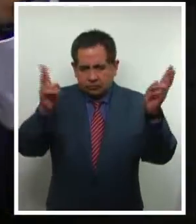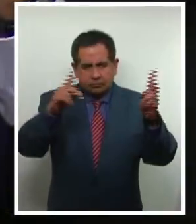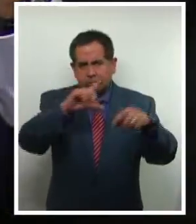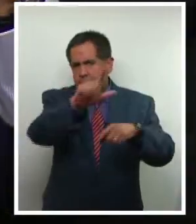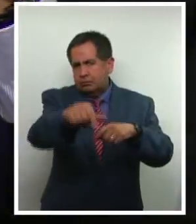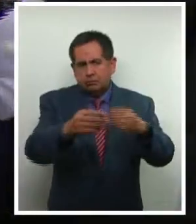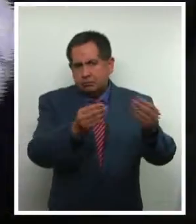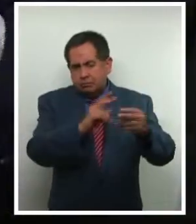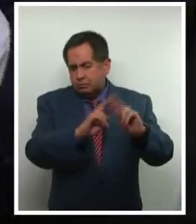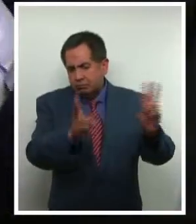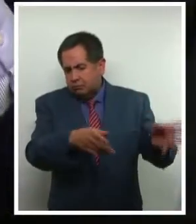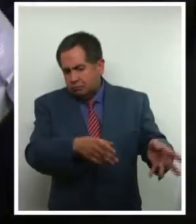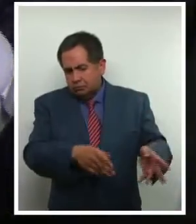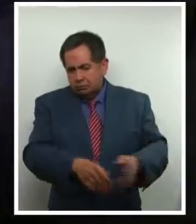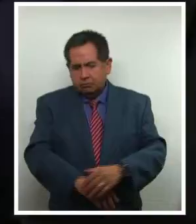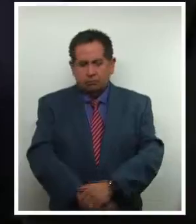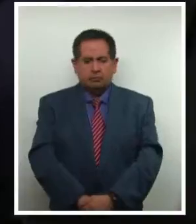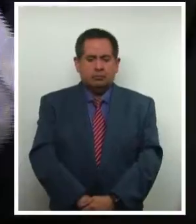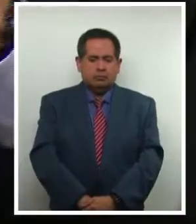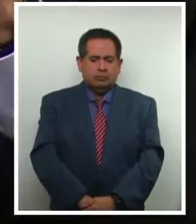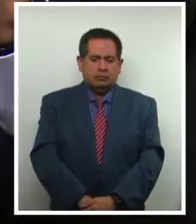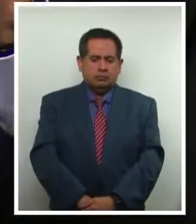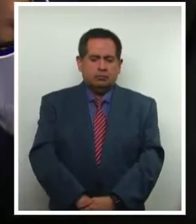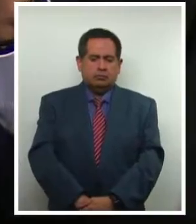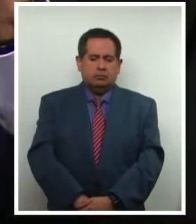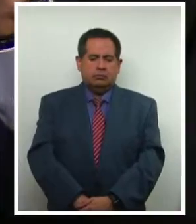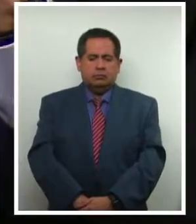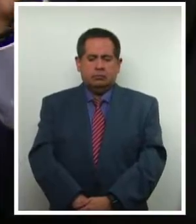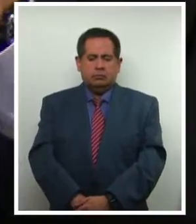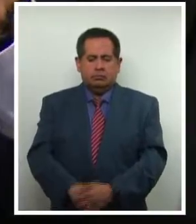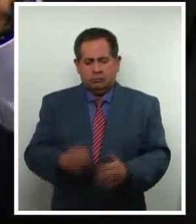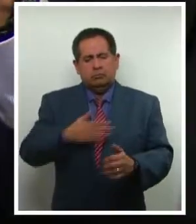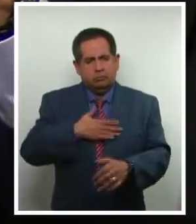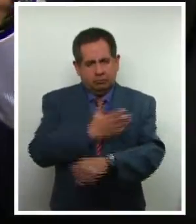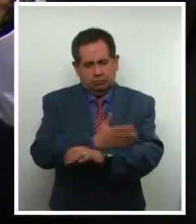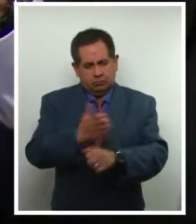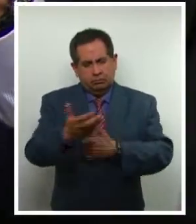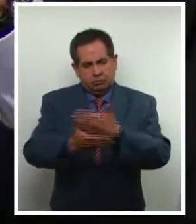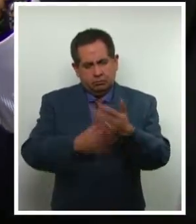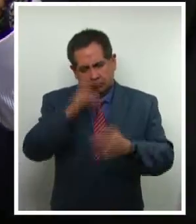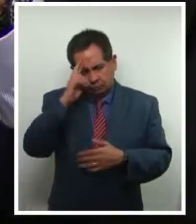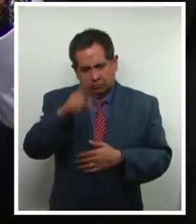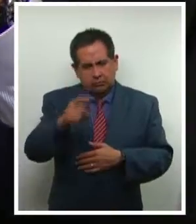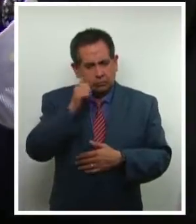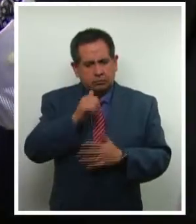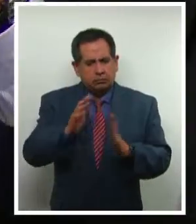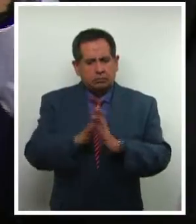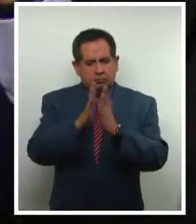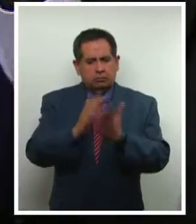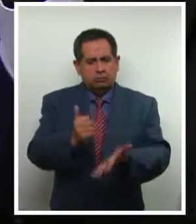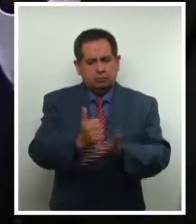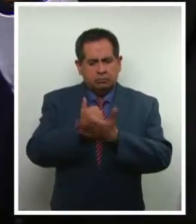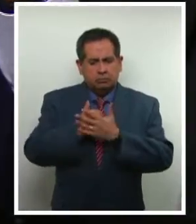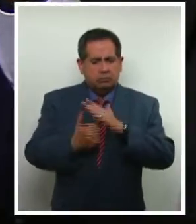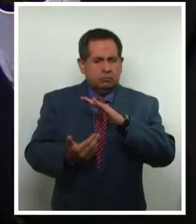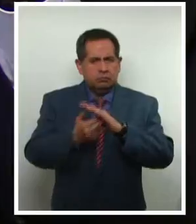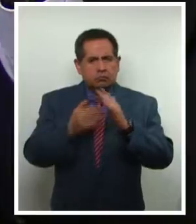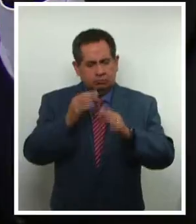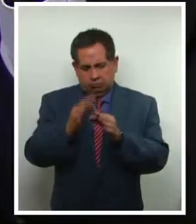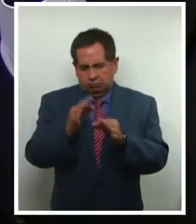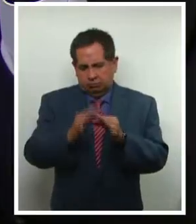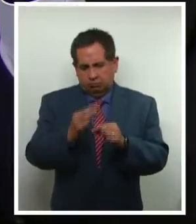después. Mis compañeros me merecen todo el respeto, siempre han colaborado con esta mesa de manera muy